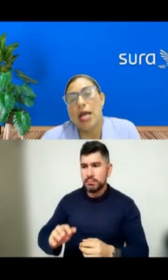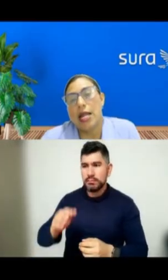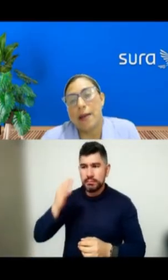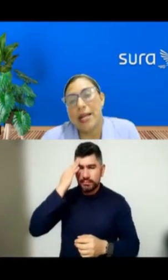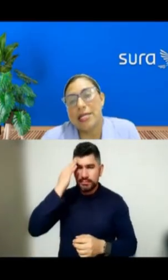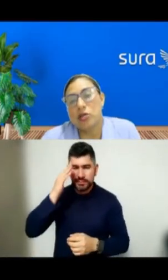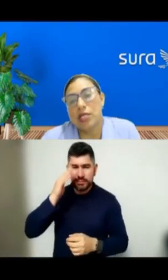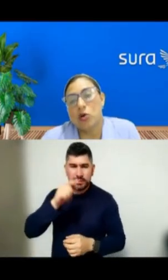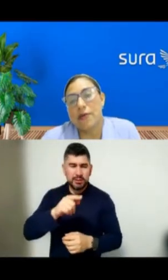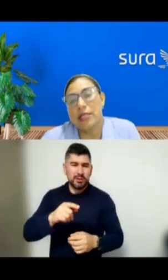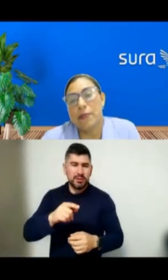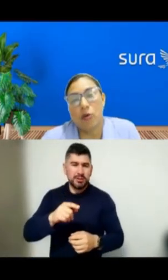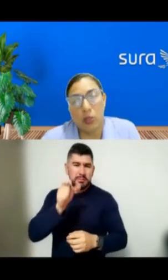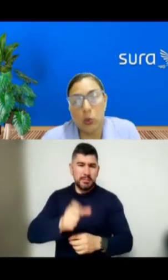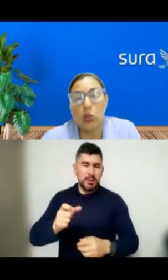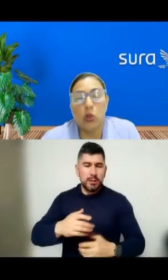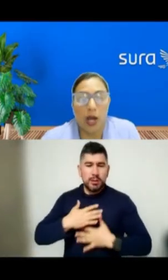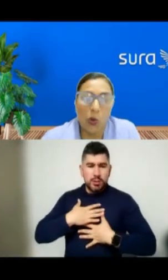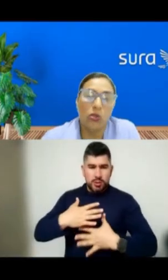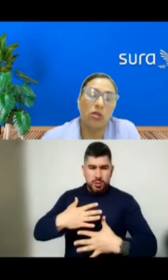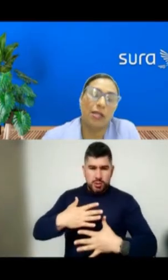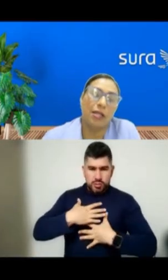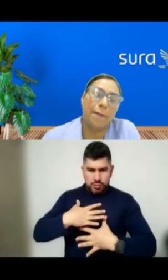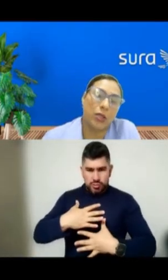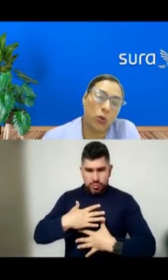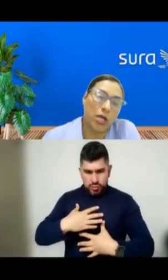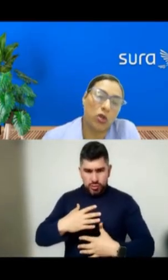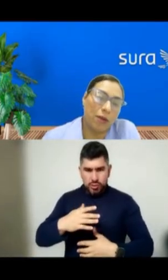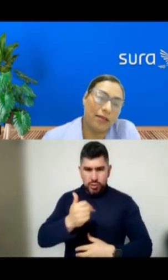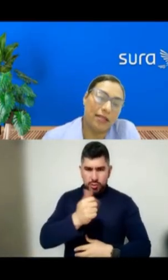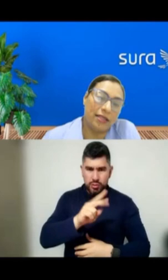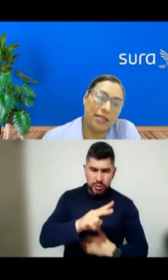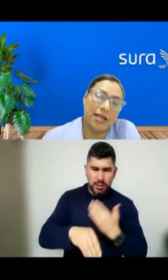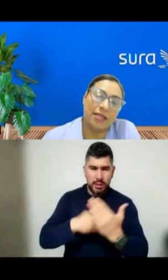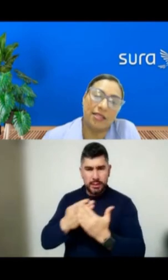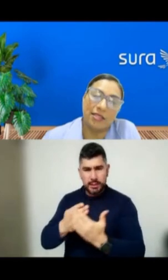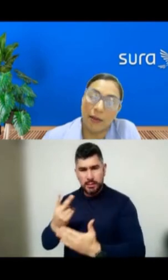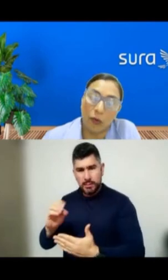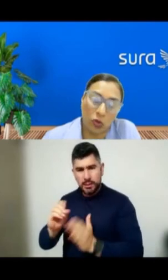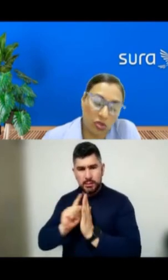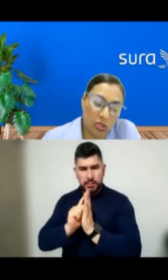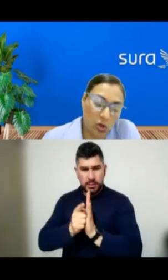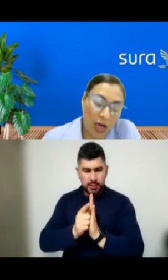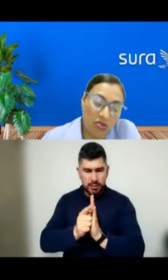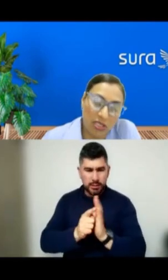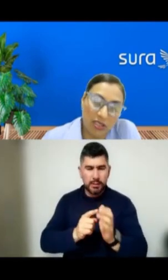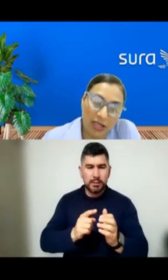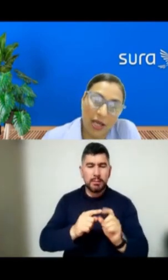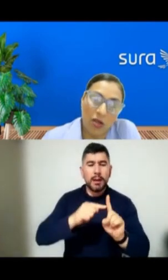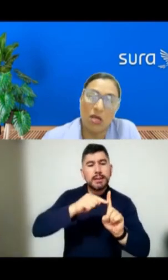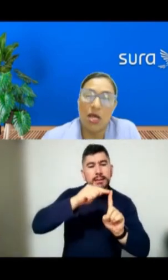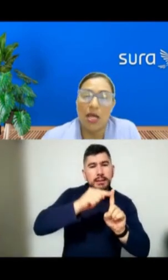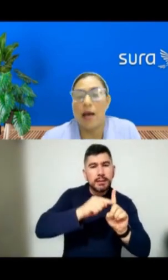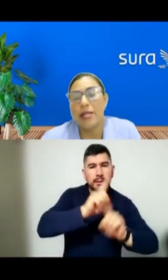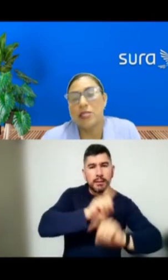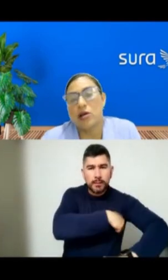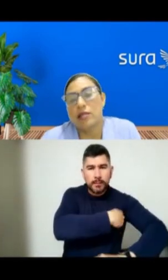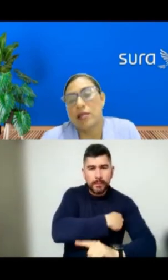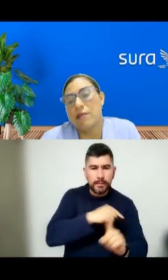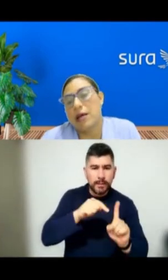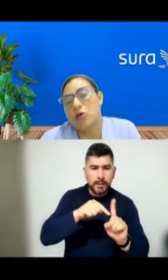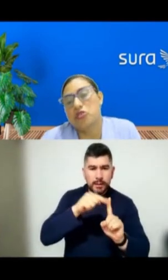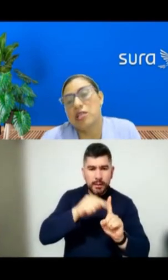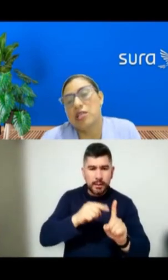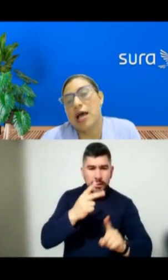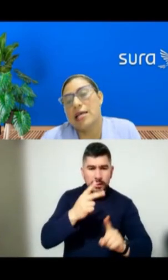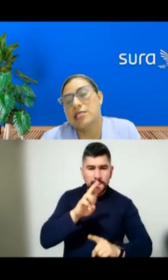adultos, respiración de 12 a 20 por minuto en los adultos, la temperatura normal de 36 a 37.5 grados centígrados y la